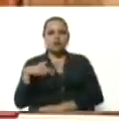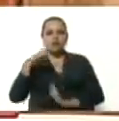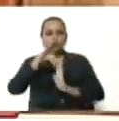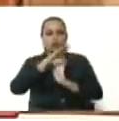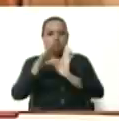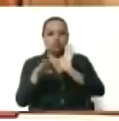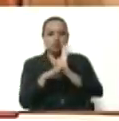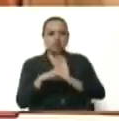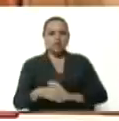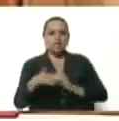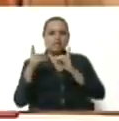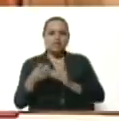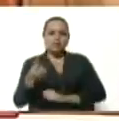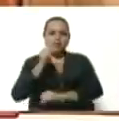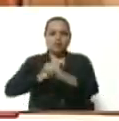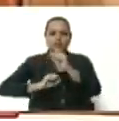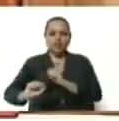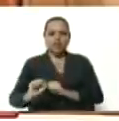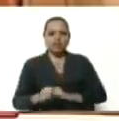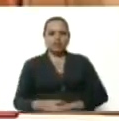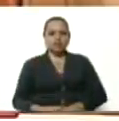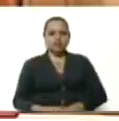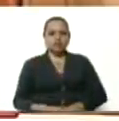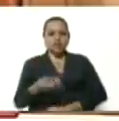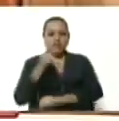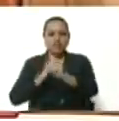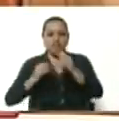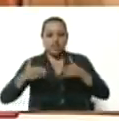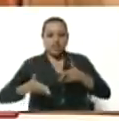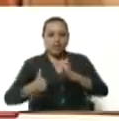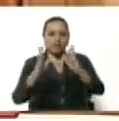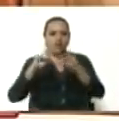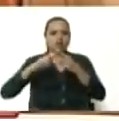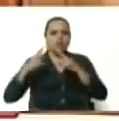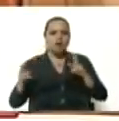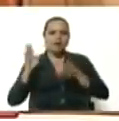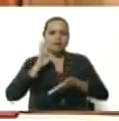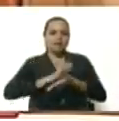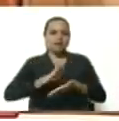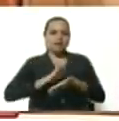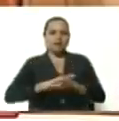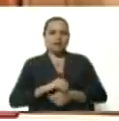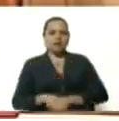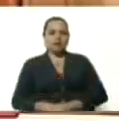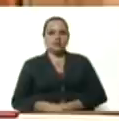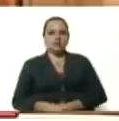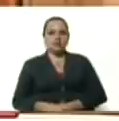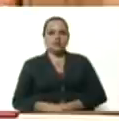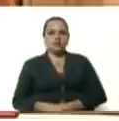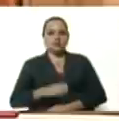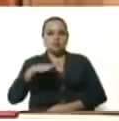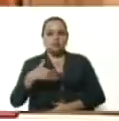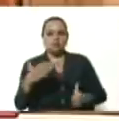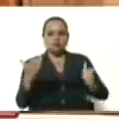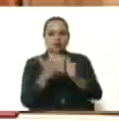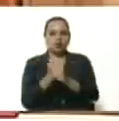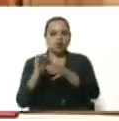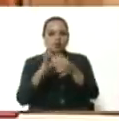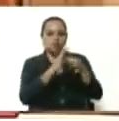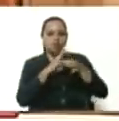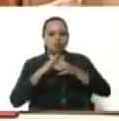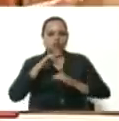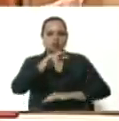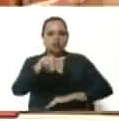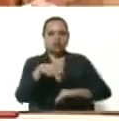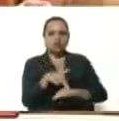Constitución y debemos defender. Defender el camino de la paz, de la tranquilidad, y eso lo logramos en la Unión Nacional.